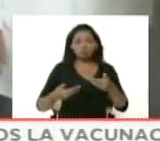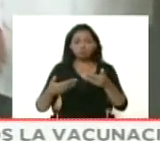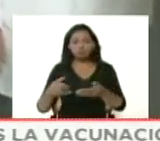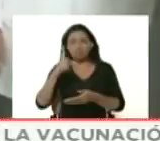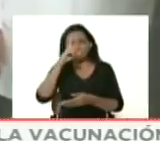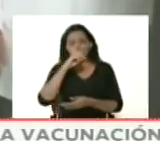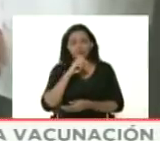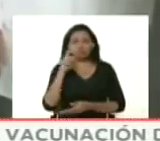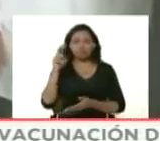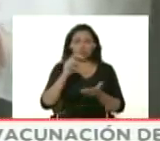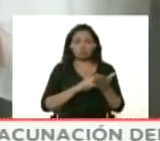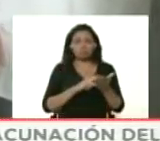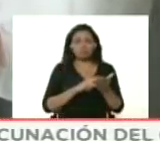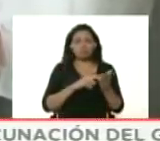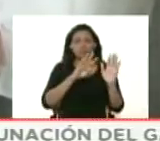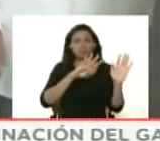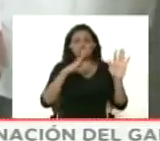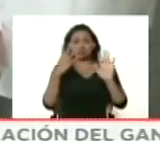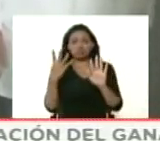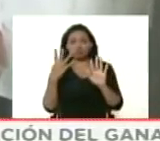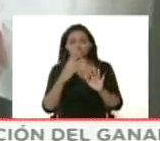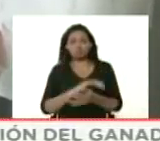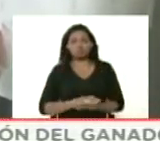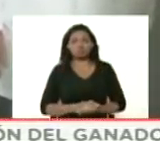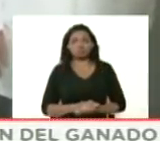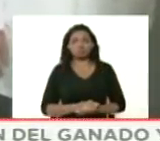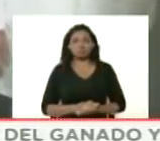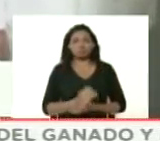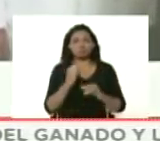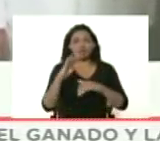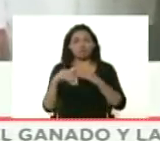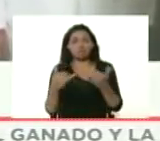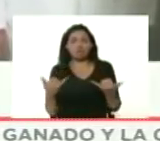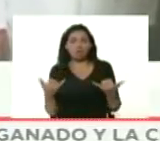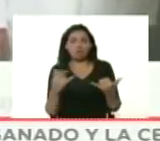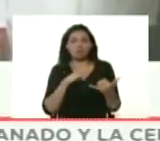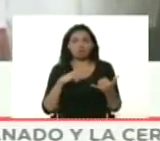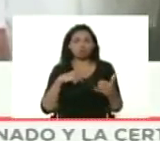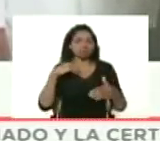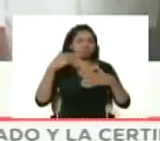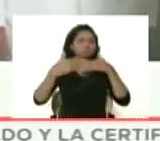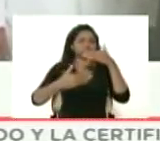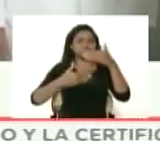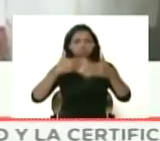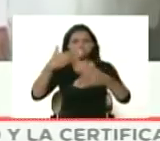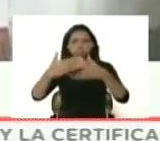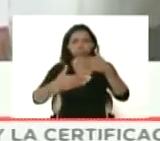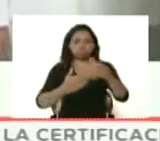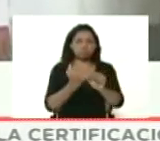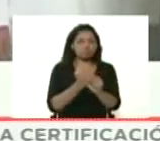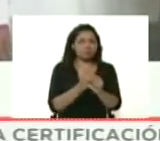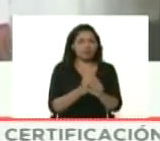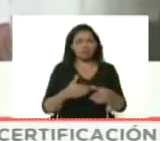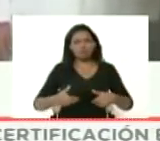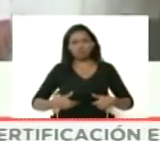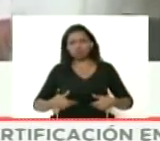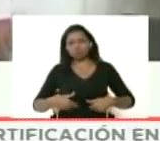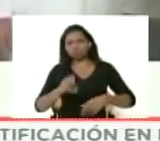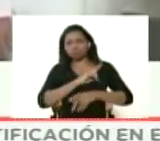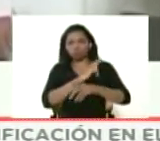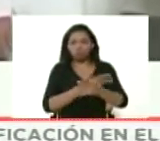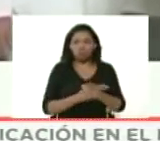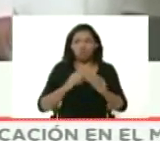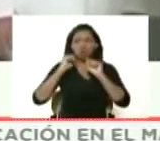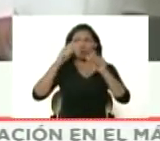año 2018 y que desde entonces hemos venido trabajando muy duro para